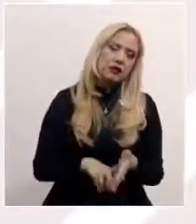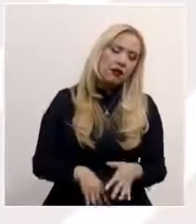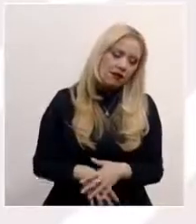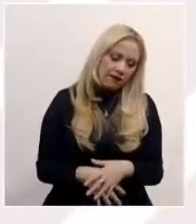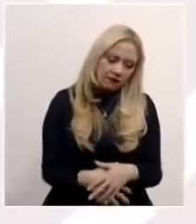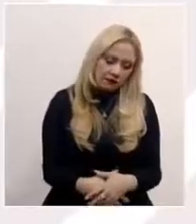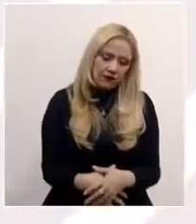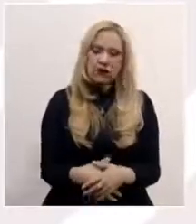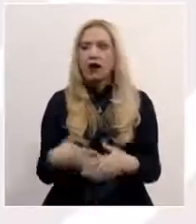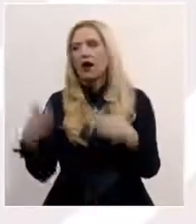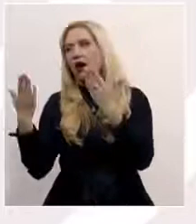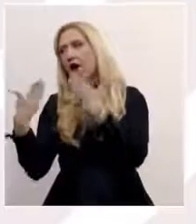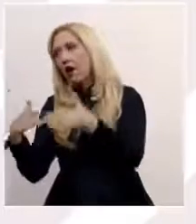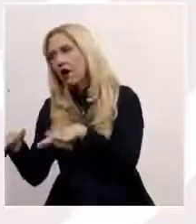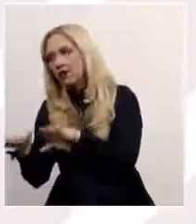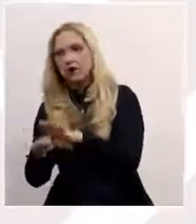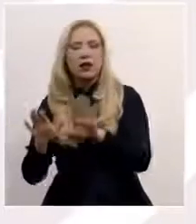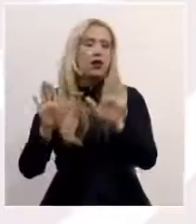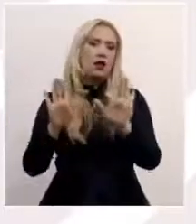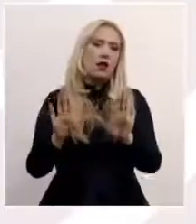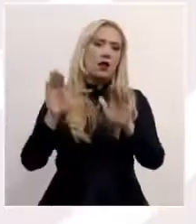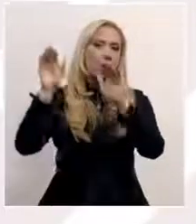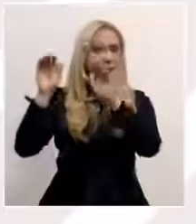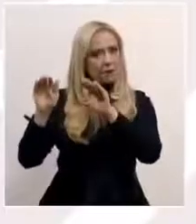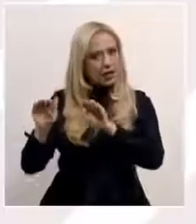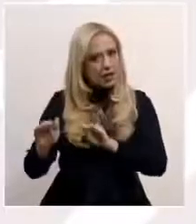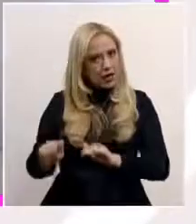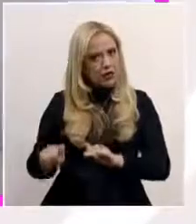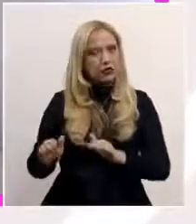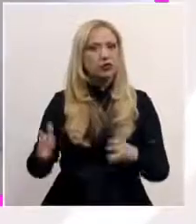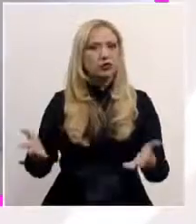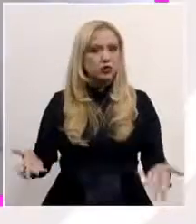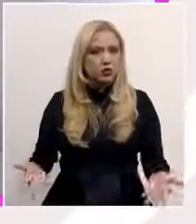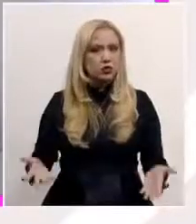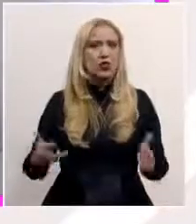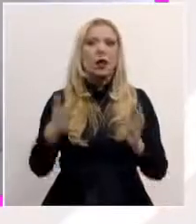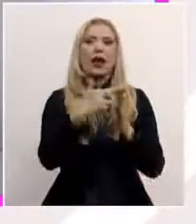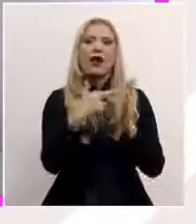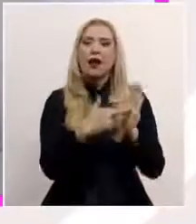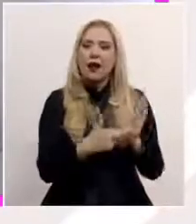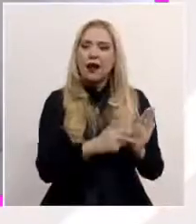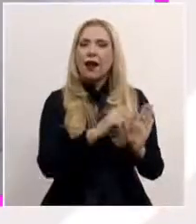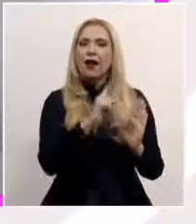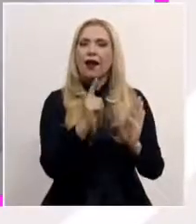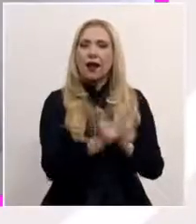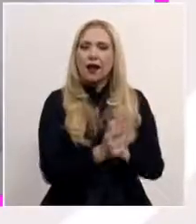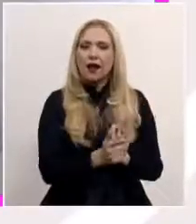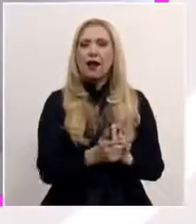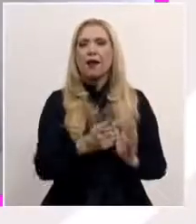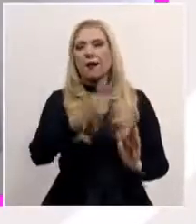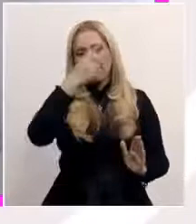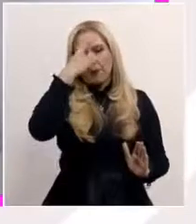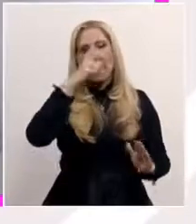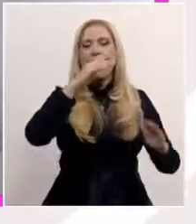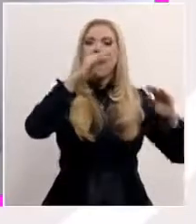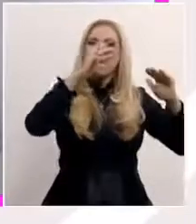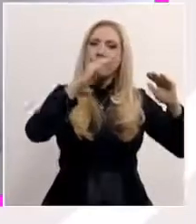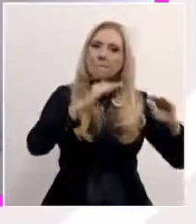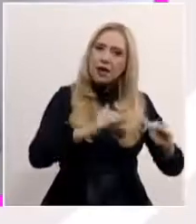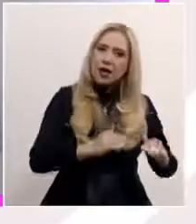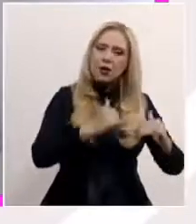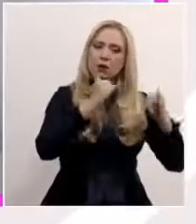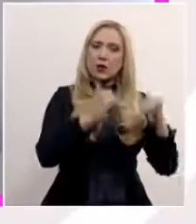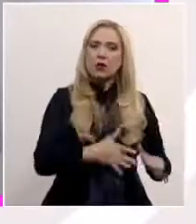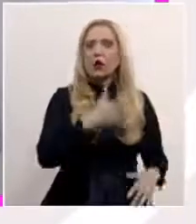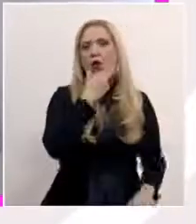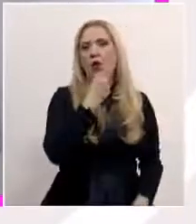ámbito laboral tiene que ver también con las políticas en las que se genere también un peso para los hombres, ¿no? Y